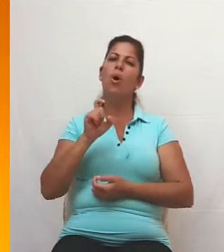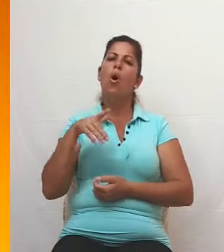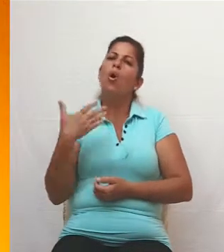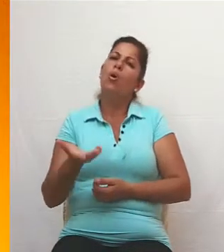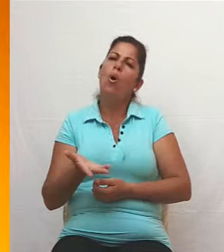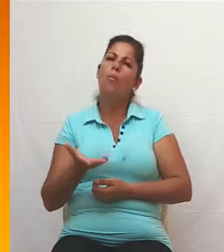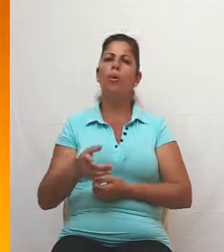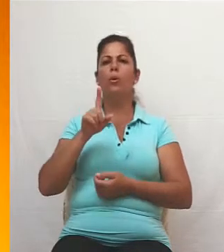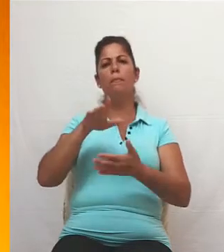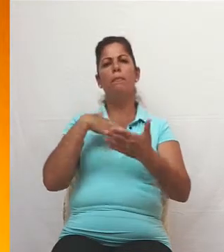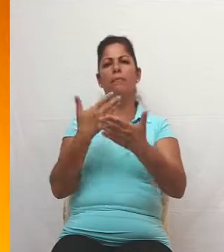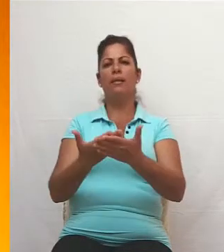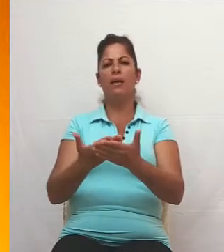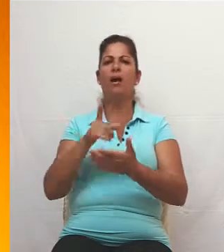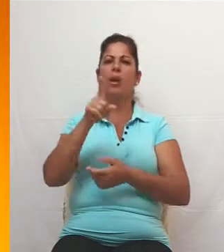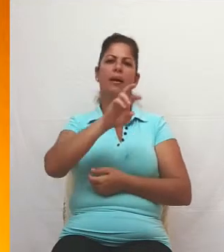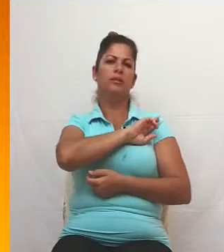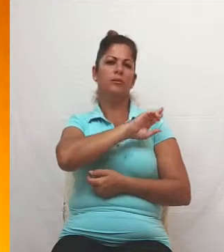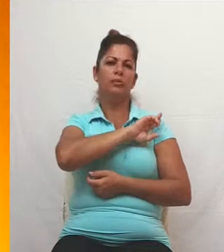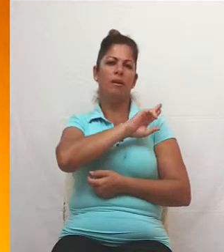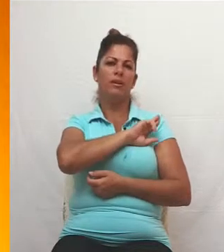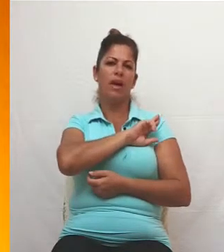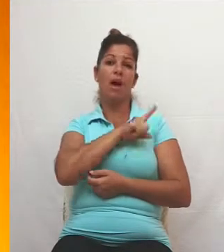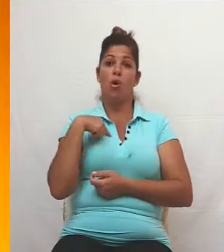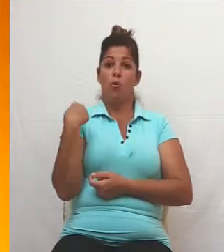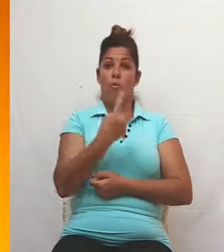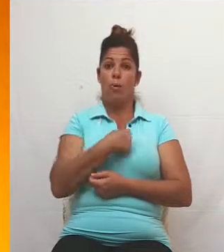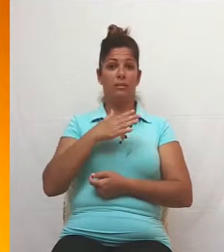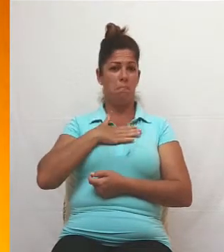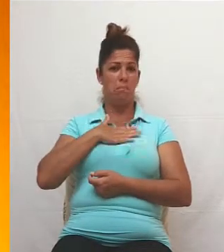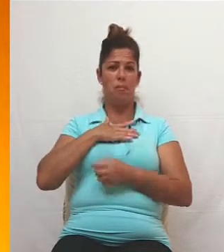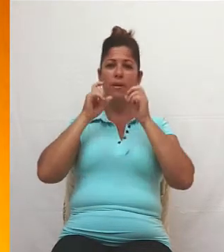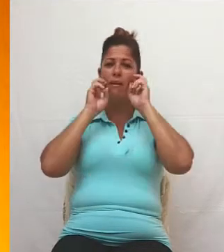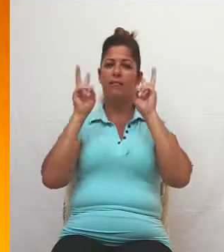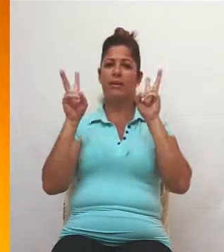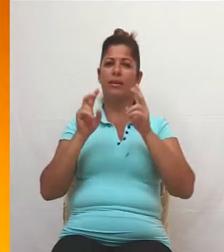cómo plantear la responsabilidad con nuestra propia vida